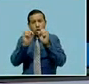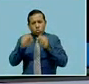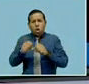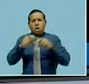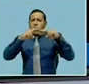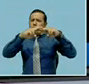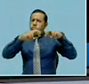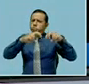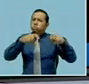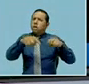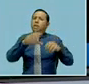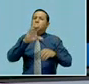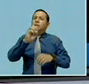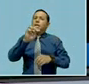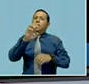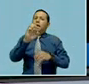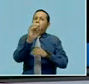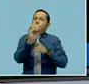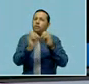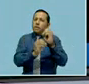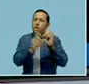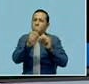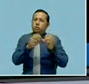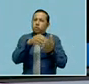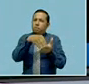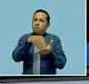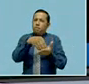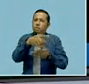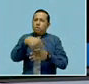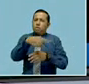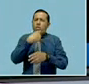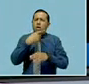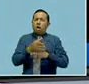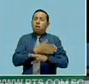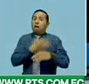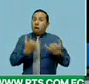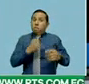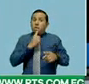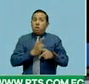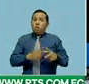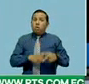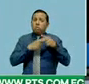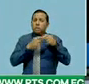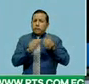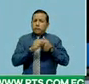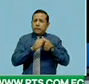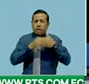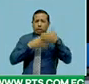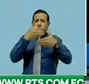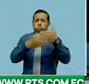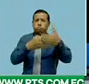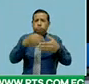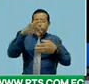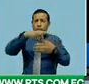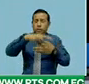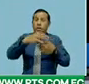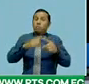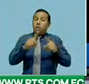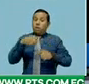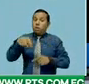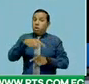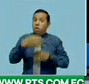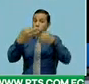de los miembros del Consejo Nacional Electoral en medio del proceso de elecciones. Sin embargo, por el momento estos no podrían